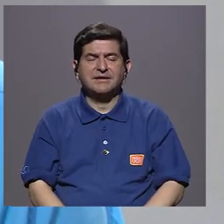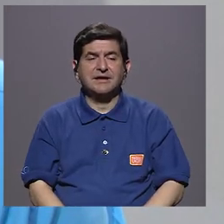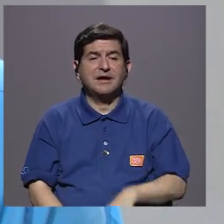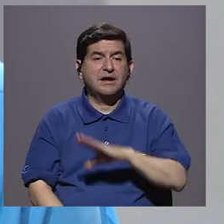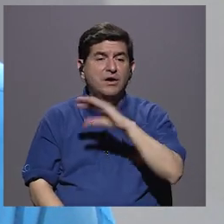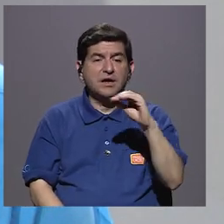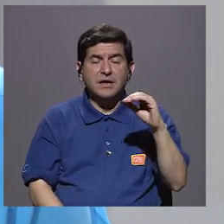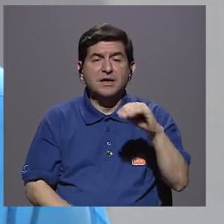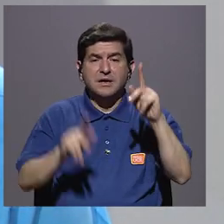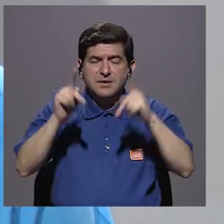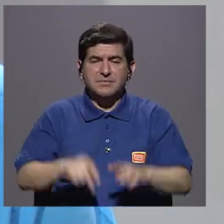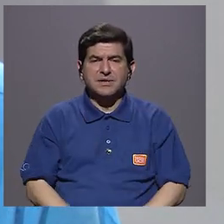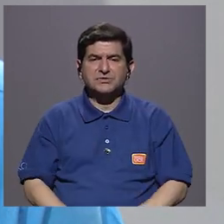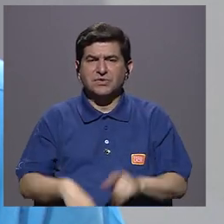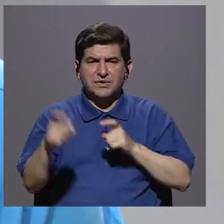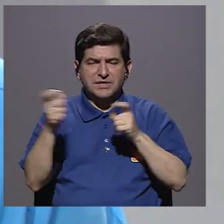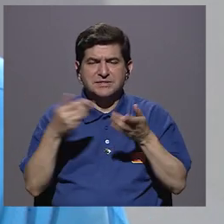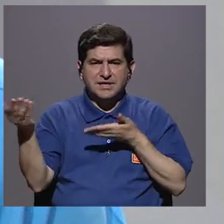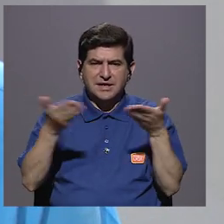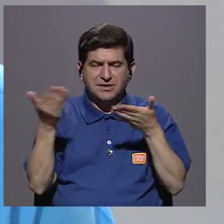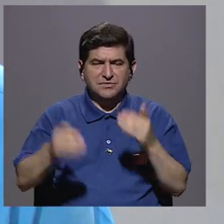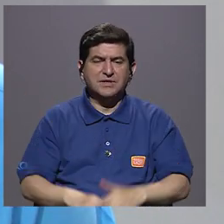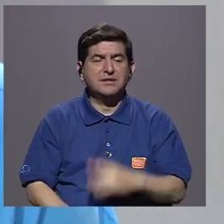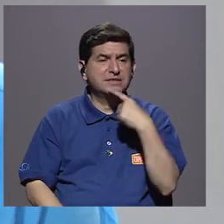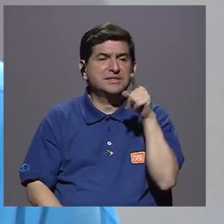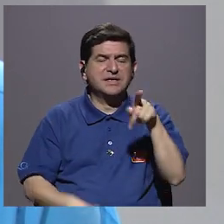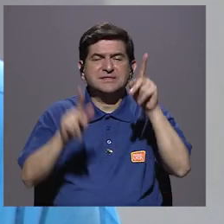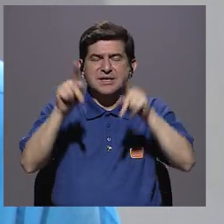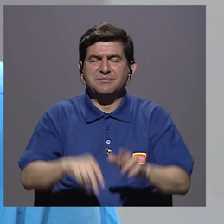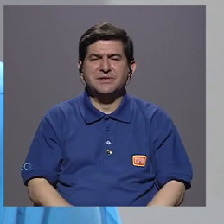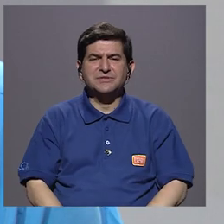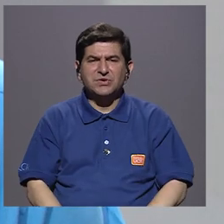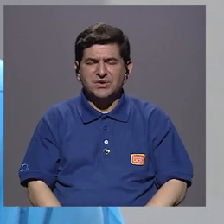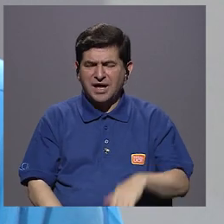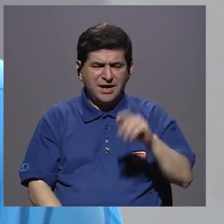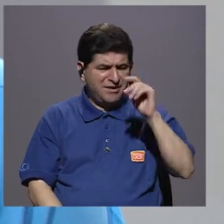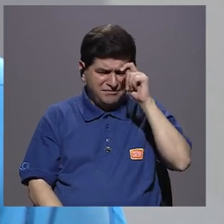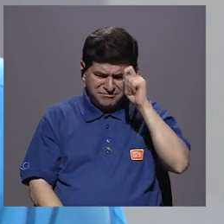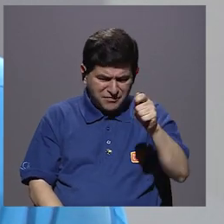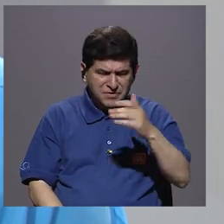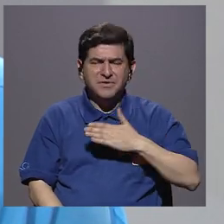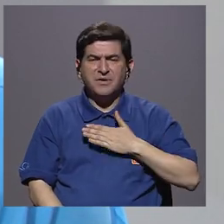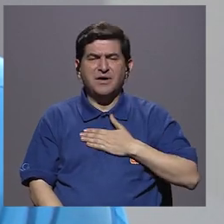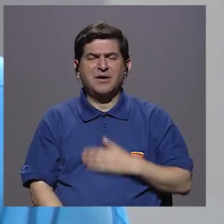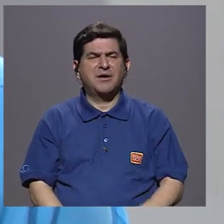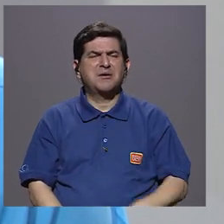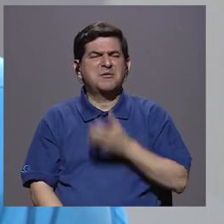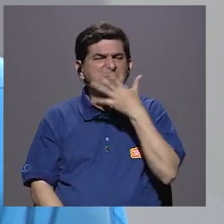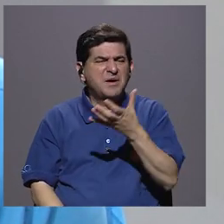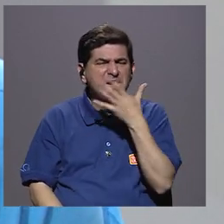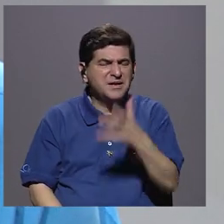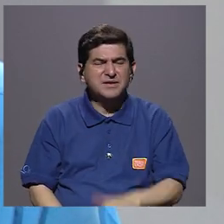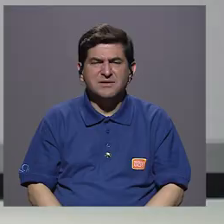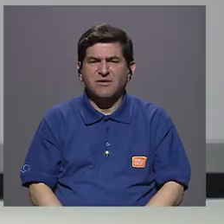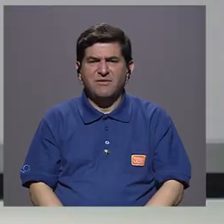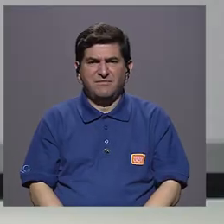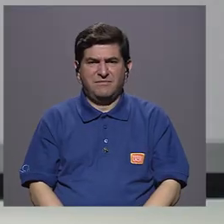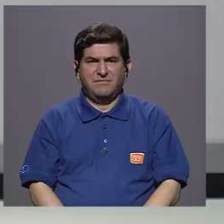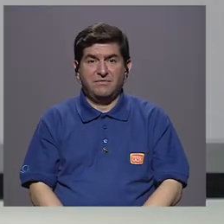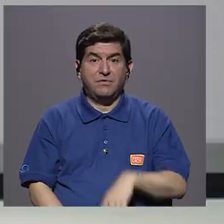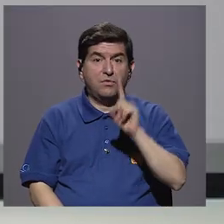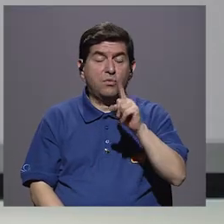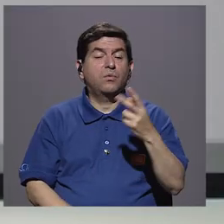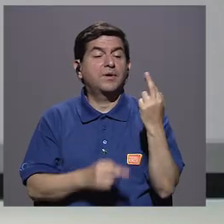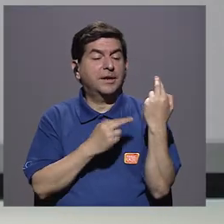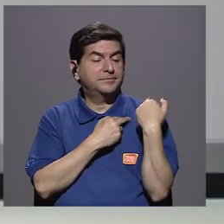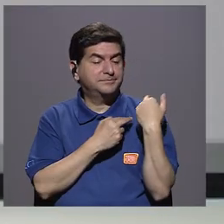nos dan descargos. ¿Cuál es? Que me irrespetó. Que me levantó la voz, que me dijo, me maltrató. Entonces,